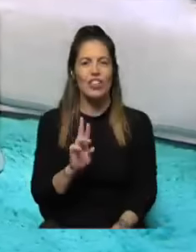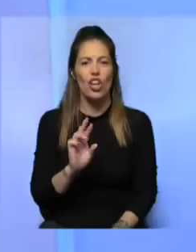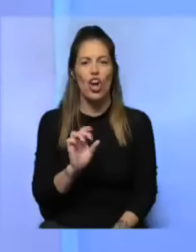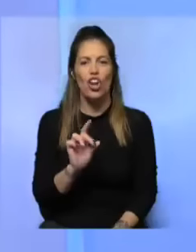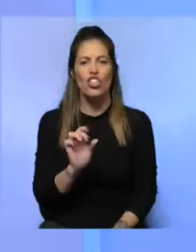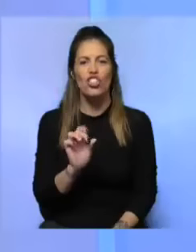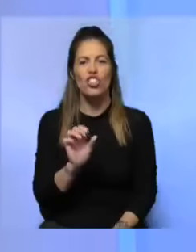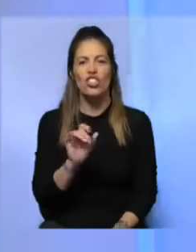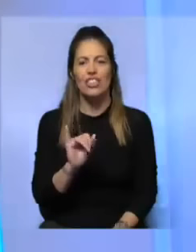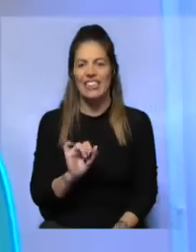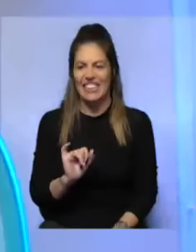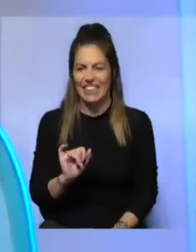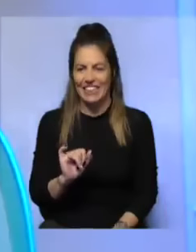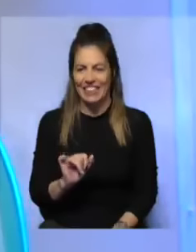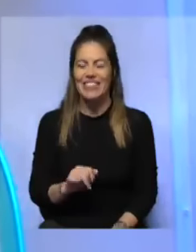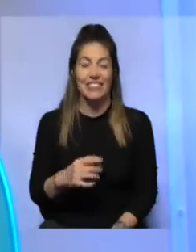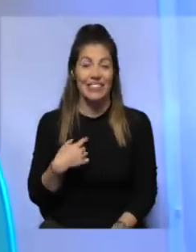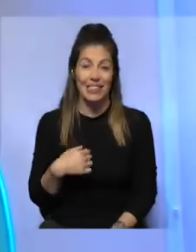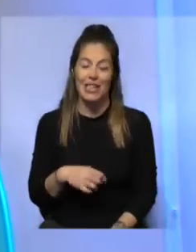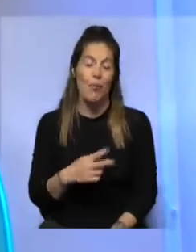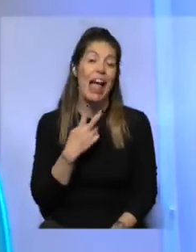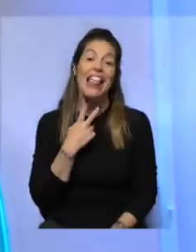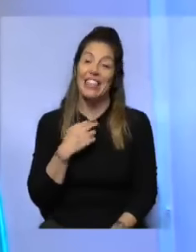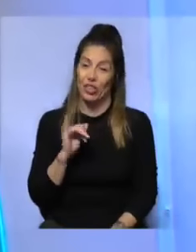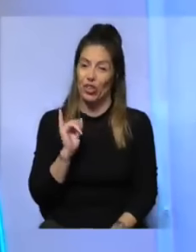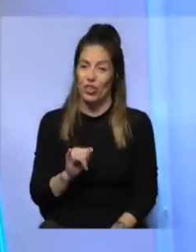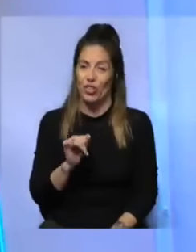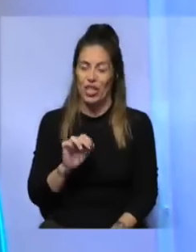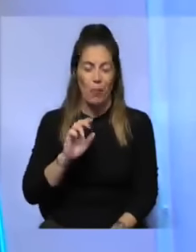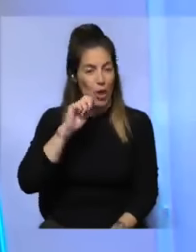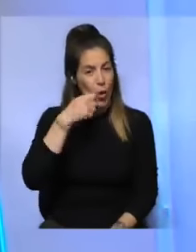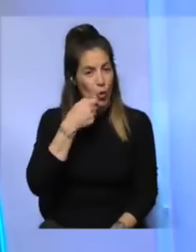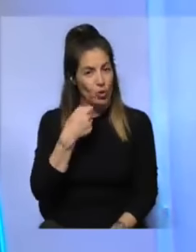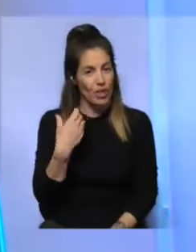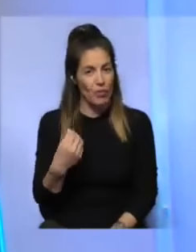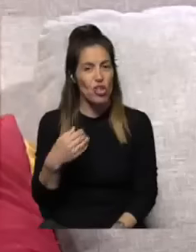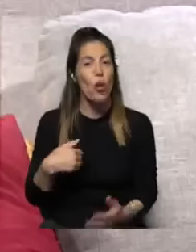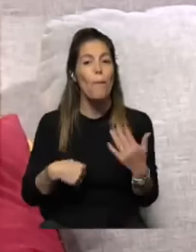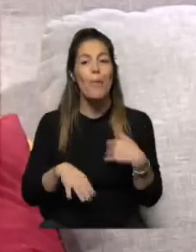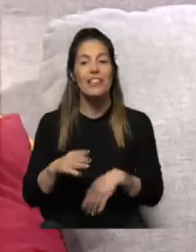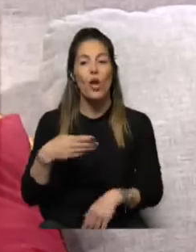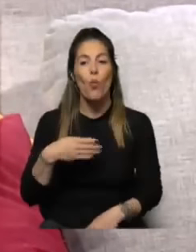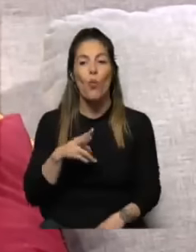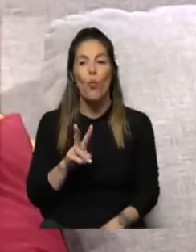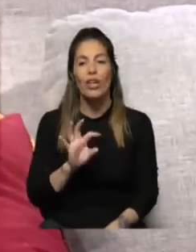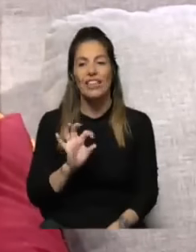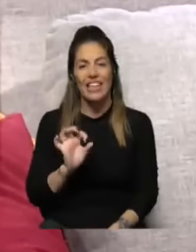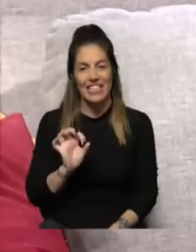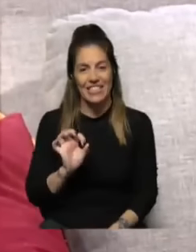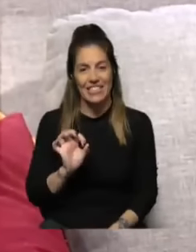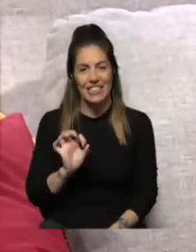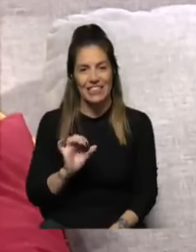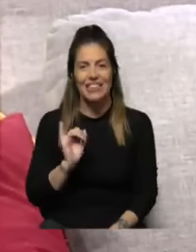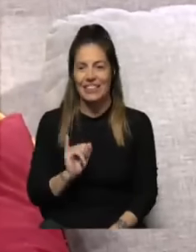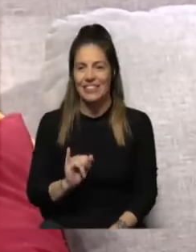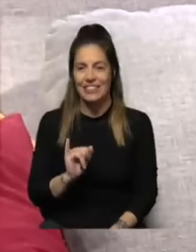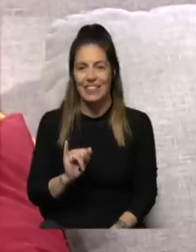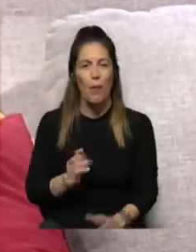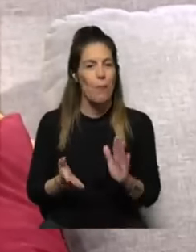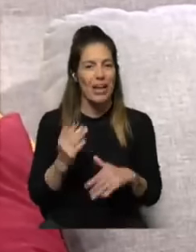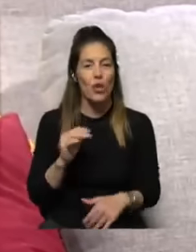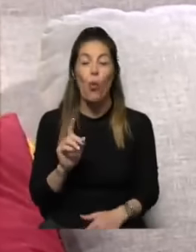poco adicto, Trotsky adicto se llama. Sí, me gusta mucho. Yo soy más buitre. Tiene mucho ritmo. Viste que no tiene que ver... Sí. ¿Cuál